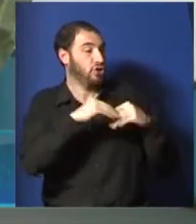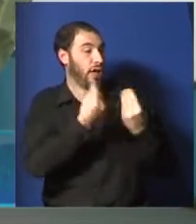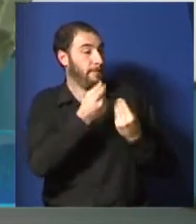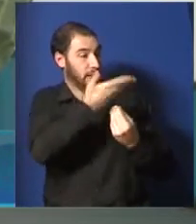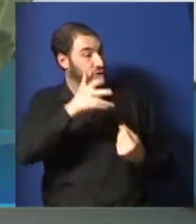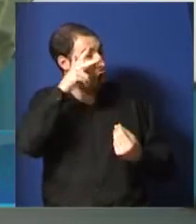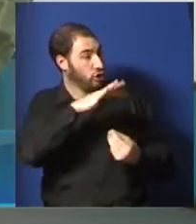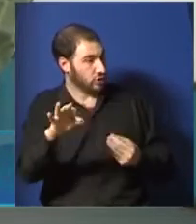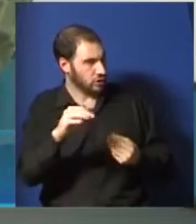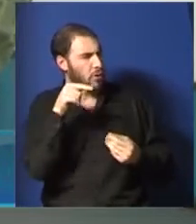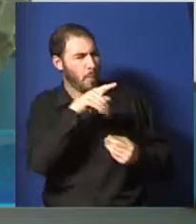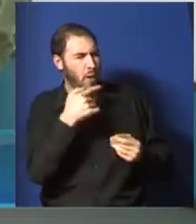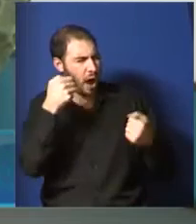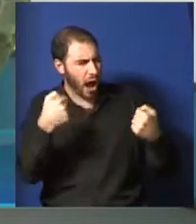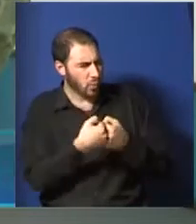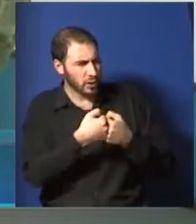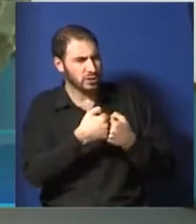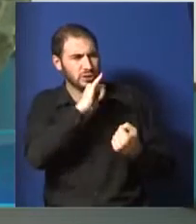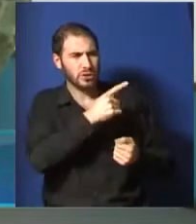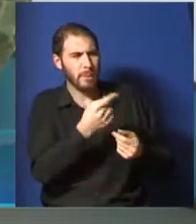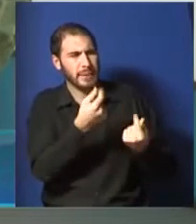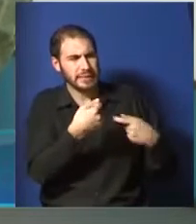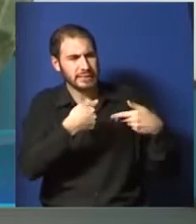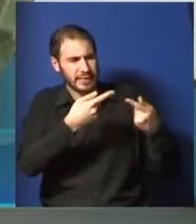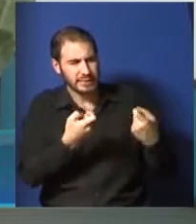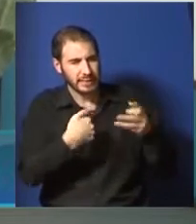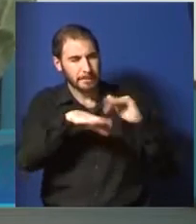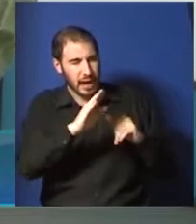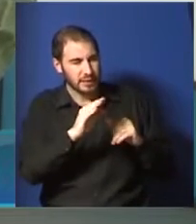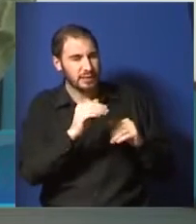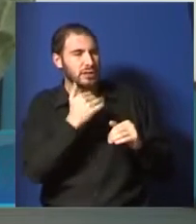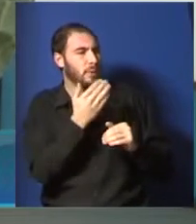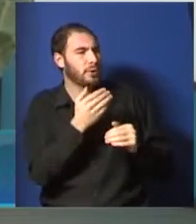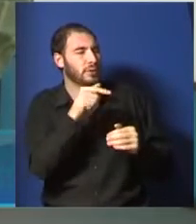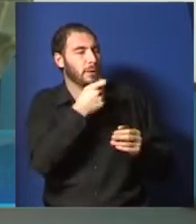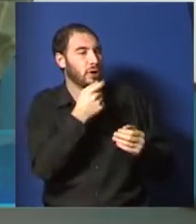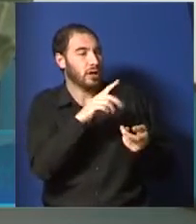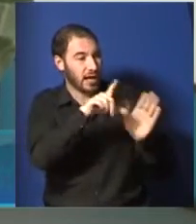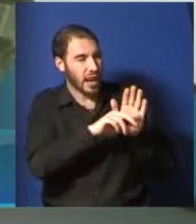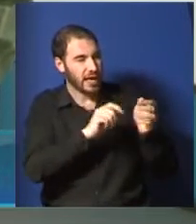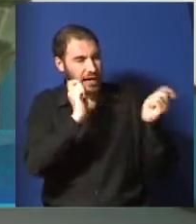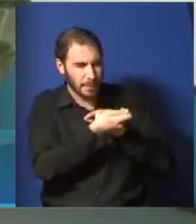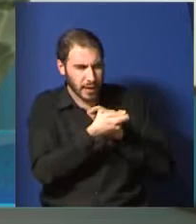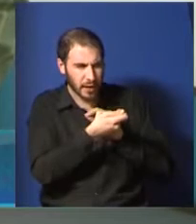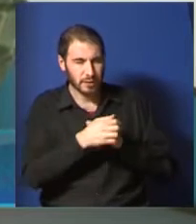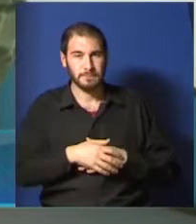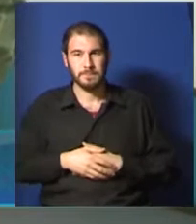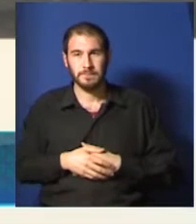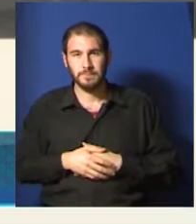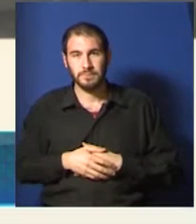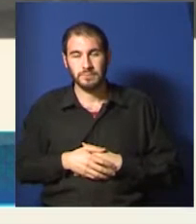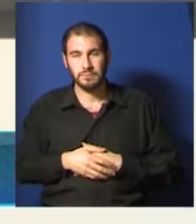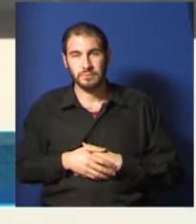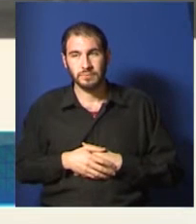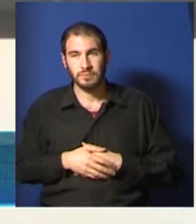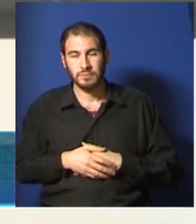personas. ¿Coincidís? ¿Qué opinión tenés? ¿Se necesitan más recursos para la justicia más allá de modificar el Código Procesal y demás?